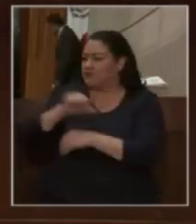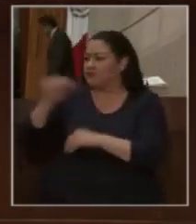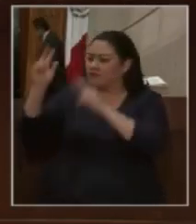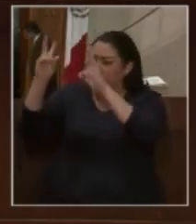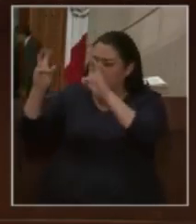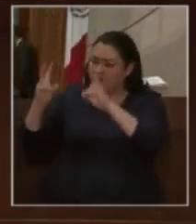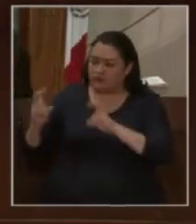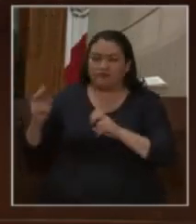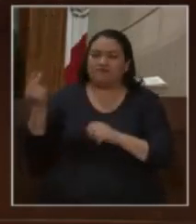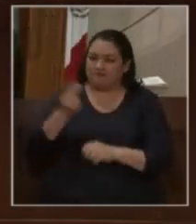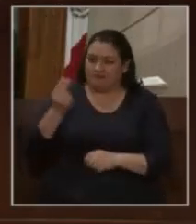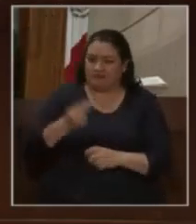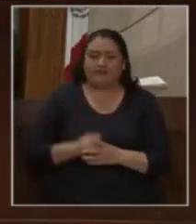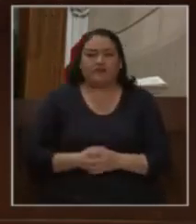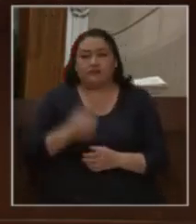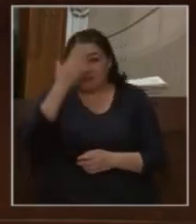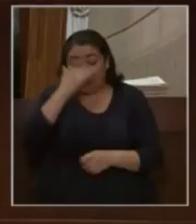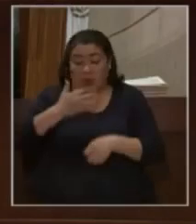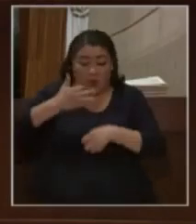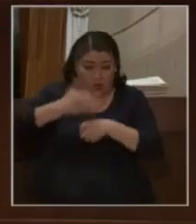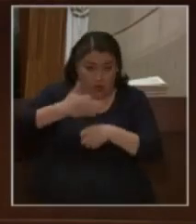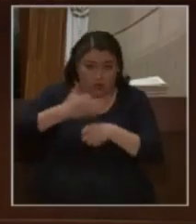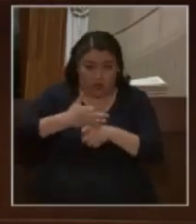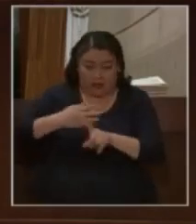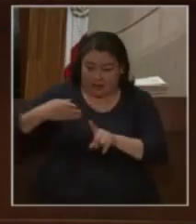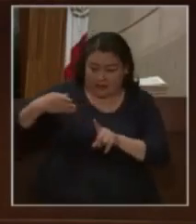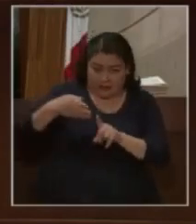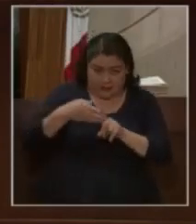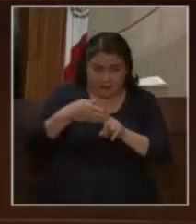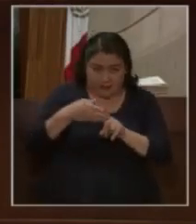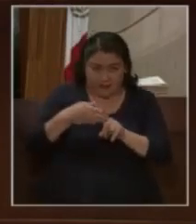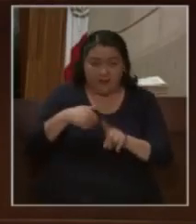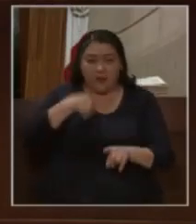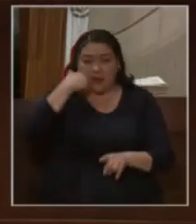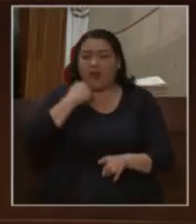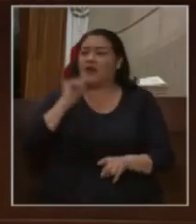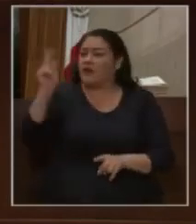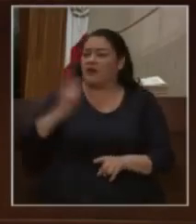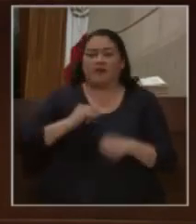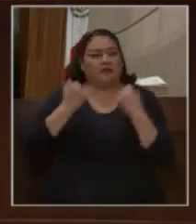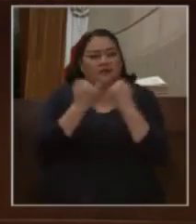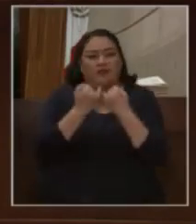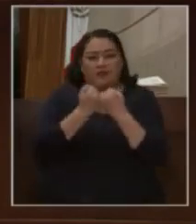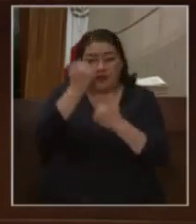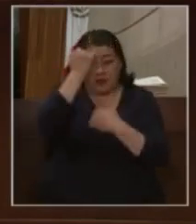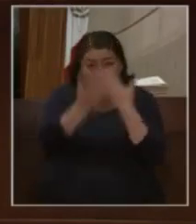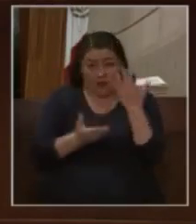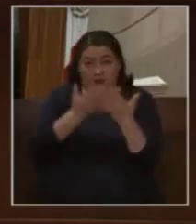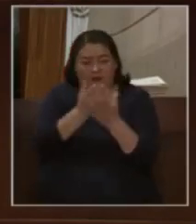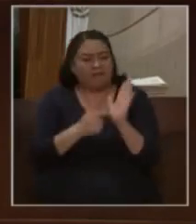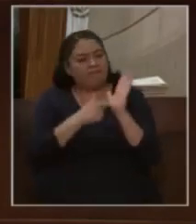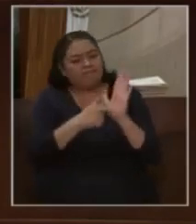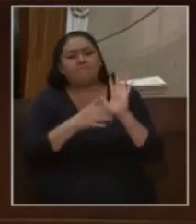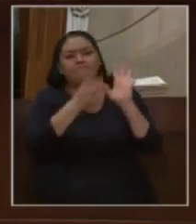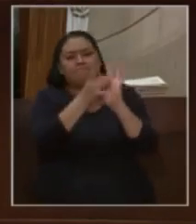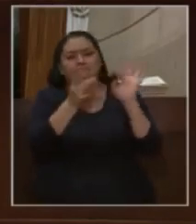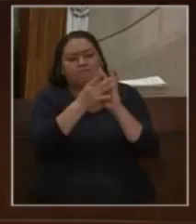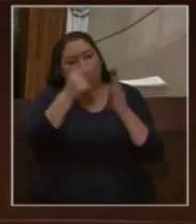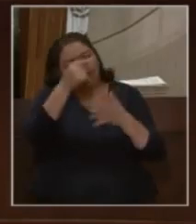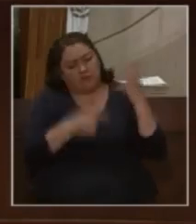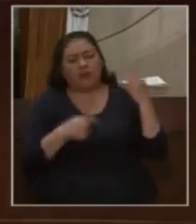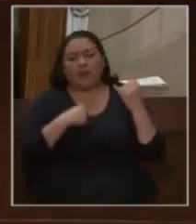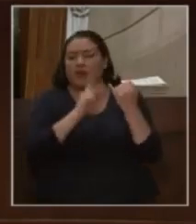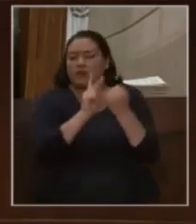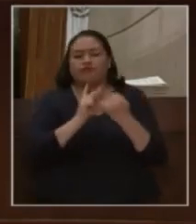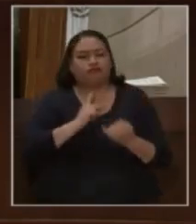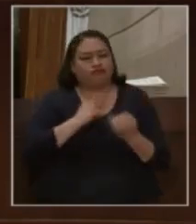que resolver. En el caso concreto, igual comparto las consideraciones que se establecen en el